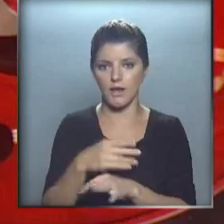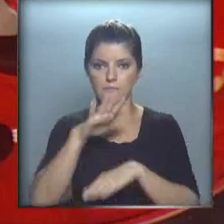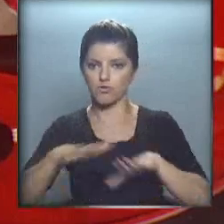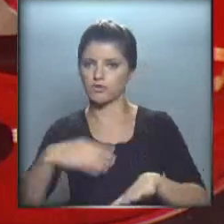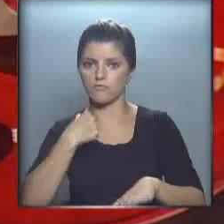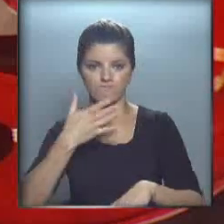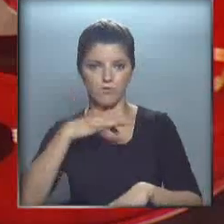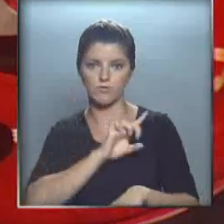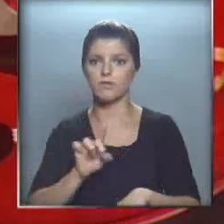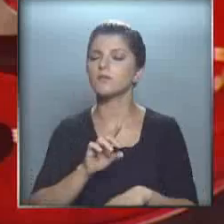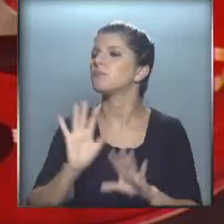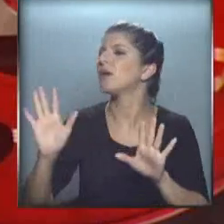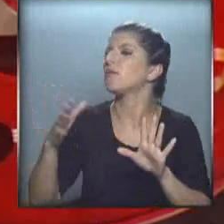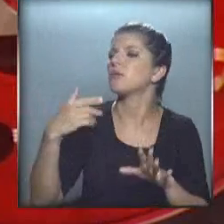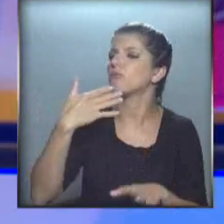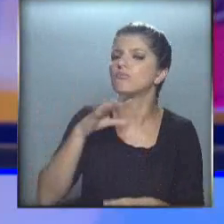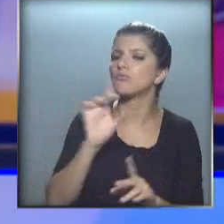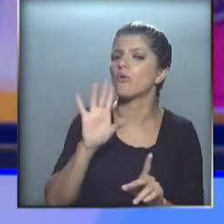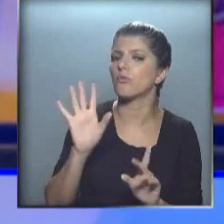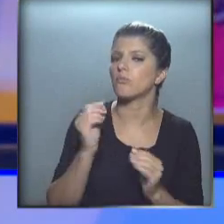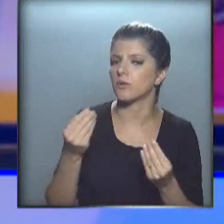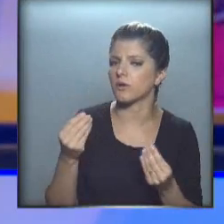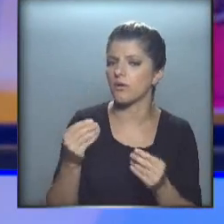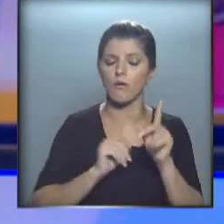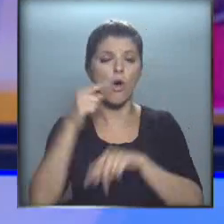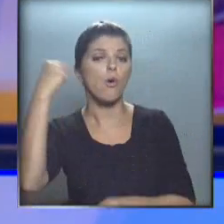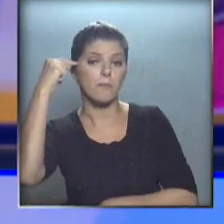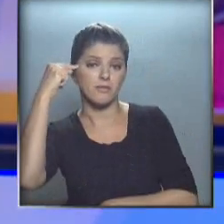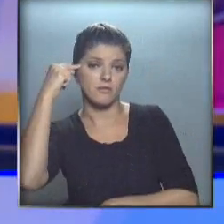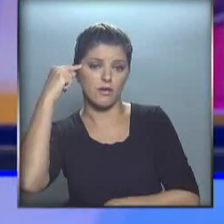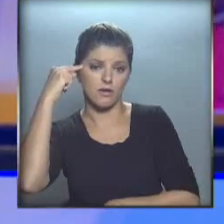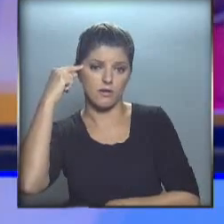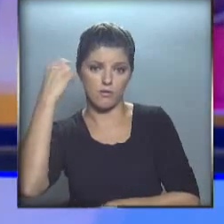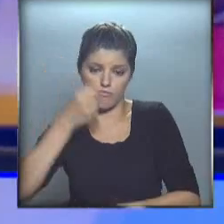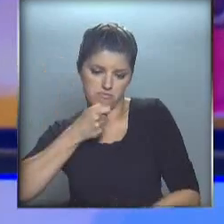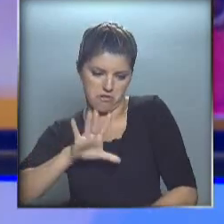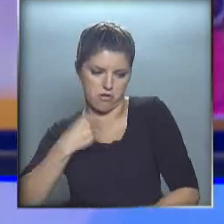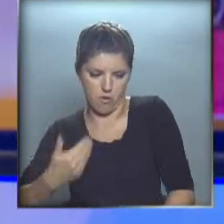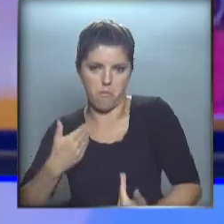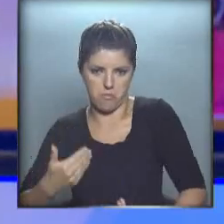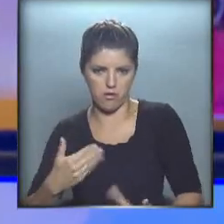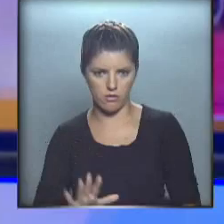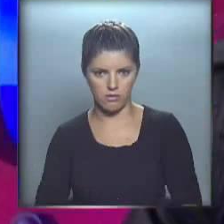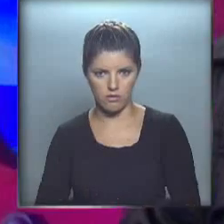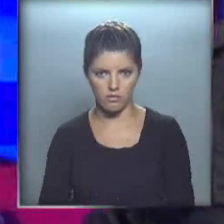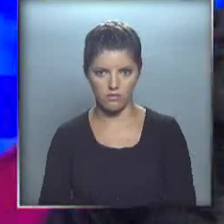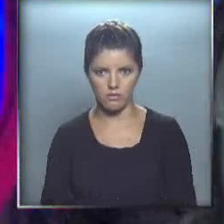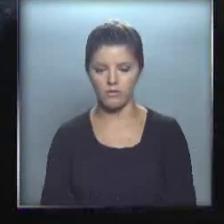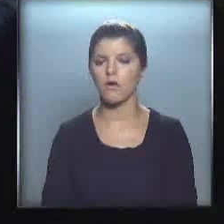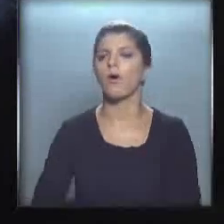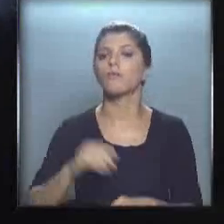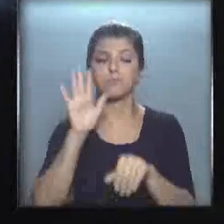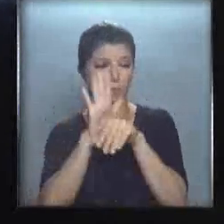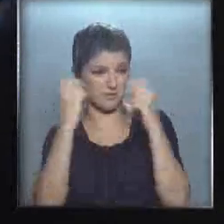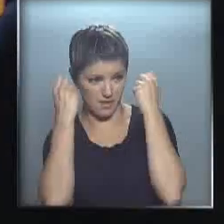no ¿por qué no se dejan educar entonces? Porque algunos piensan que pueden hacer lo que a ellos les parezca bien. Está como una cierta rebeldía.